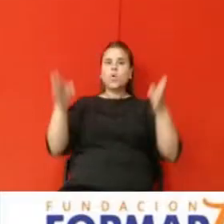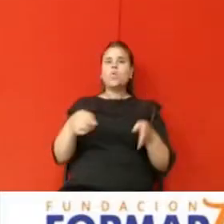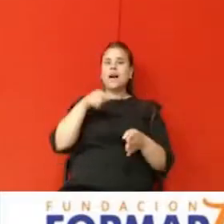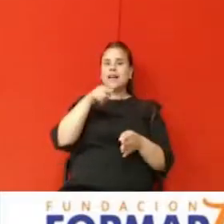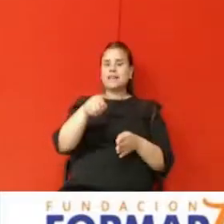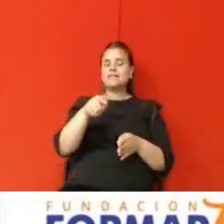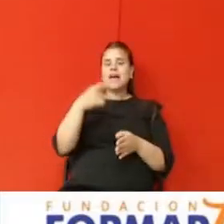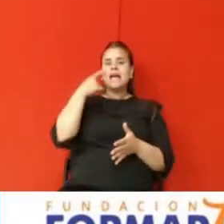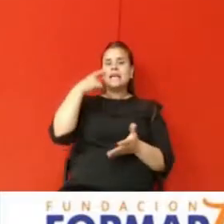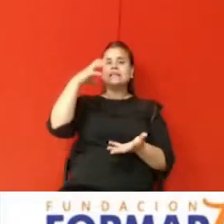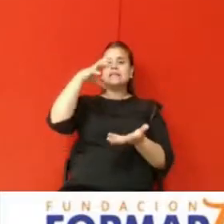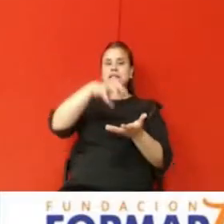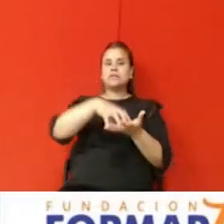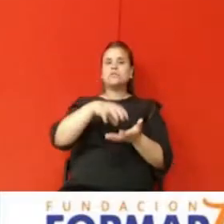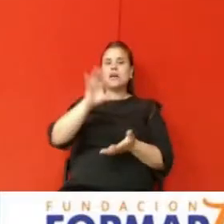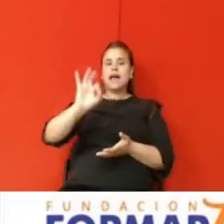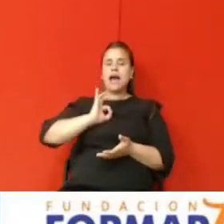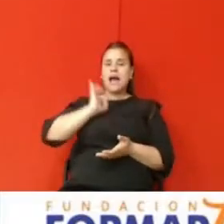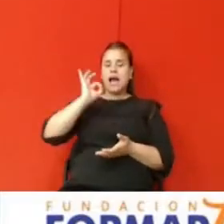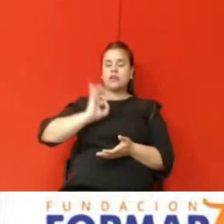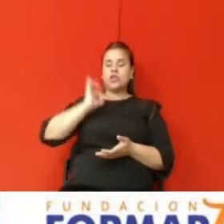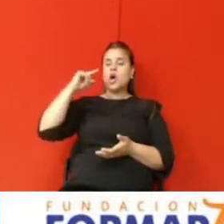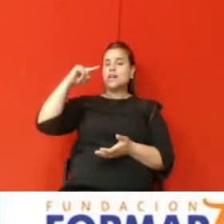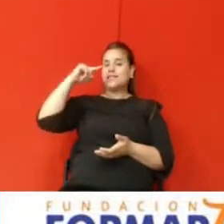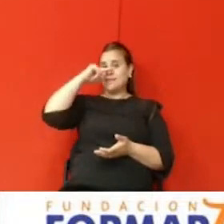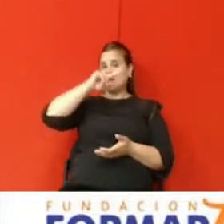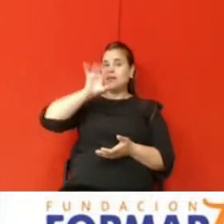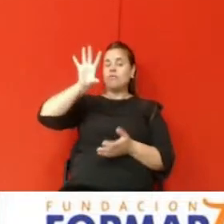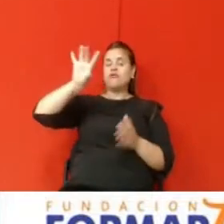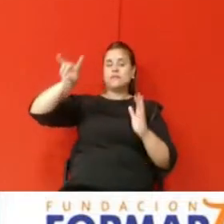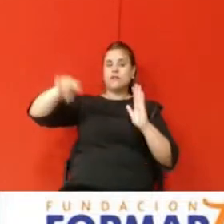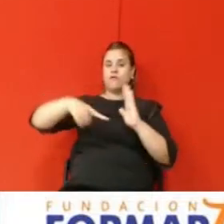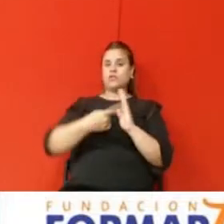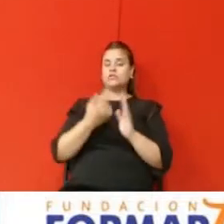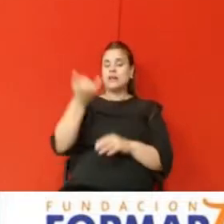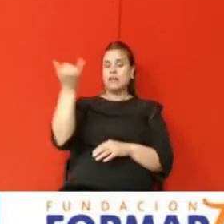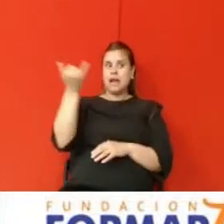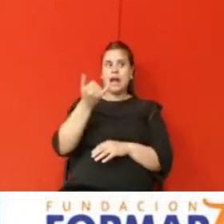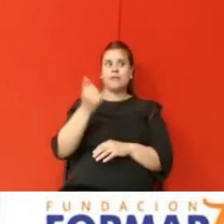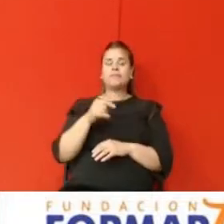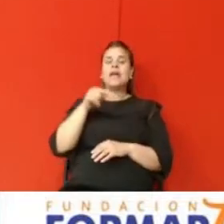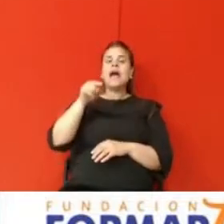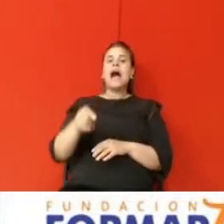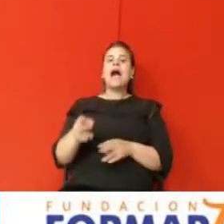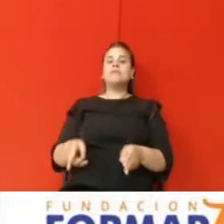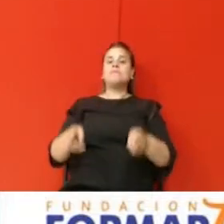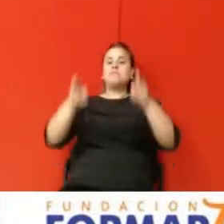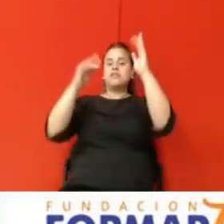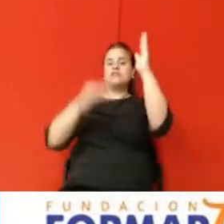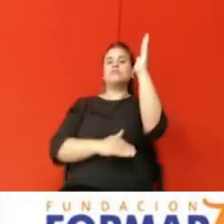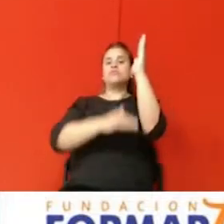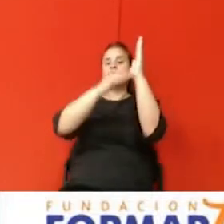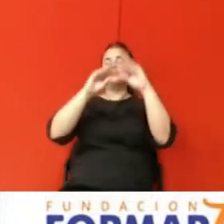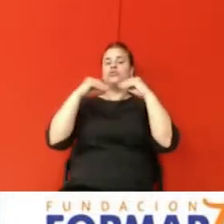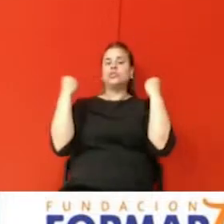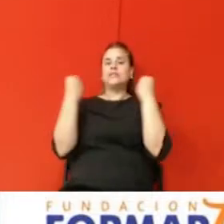institución que ya hace 7 años que está en Buenos Aires. Consta de 7 pisos de internación